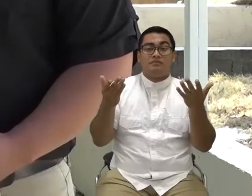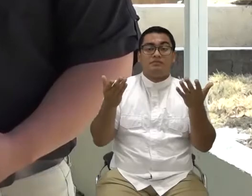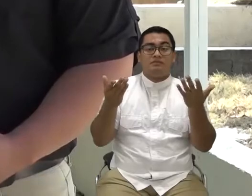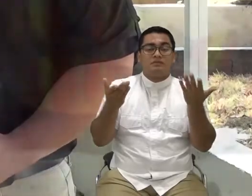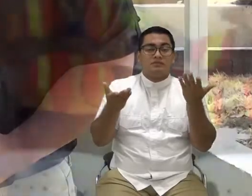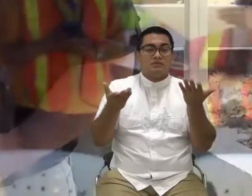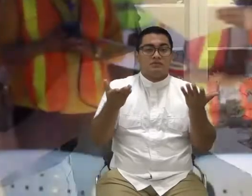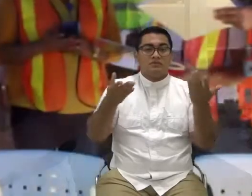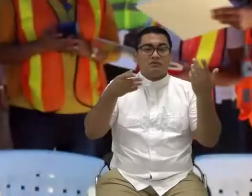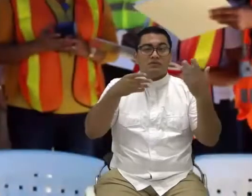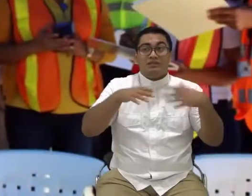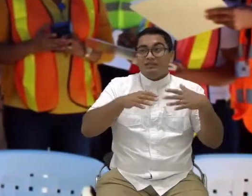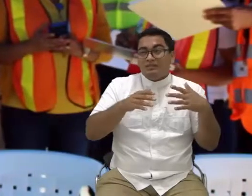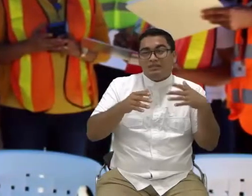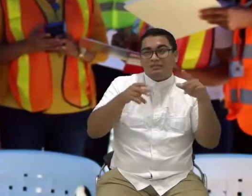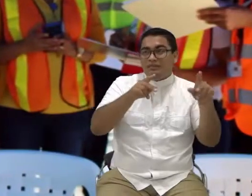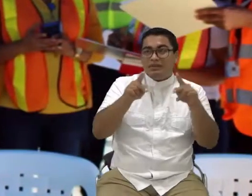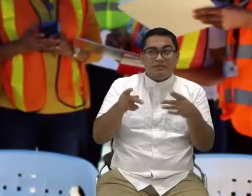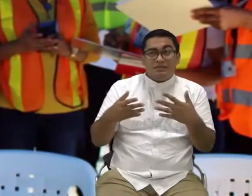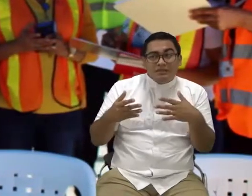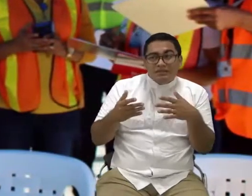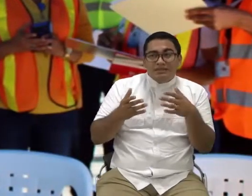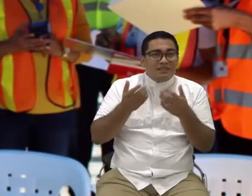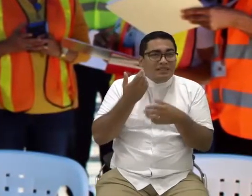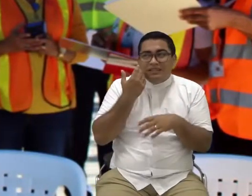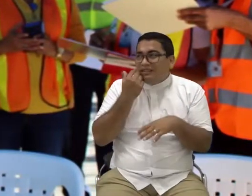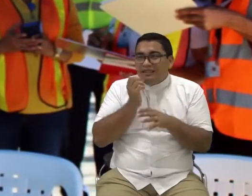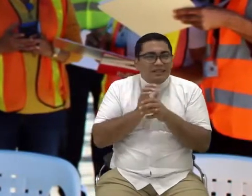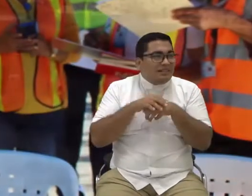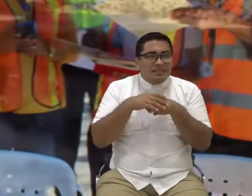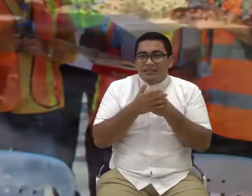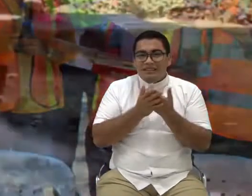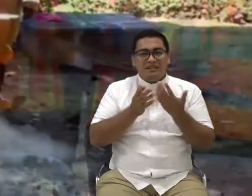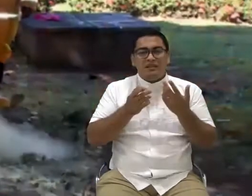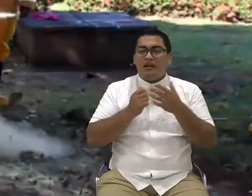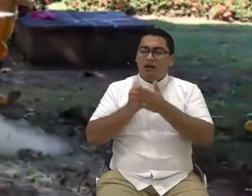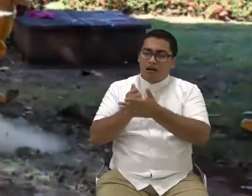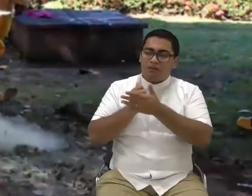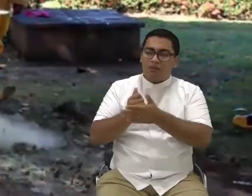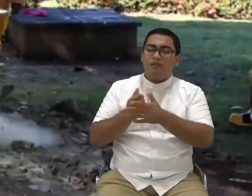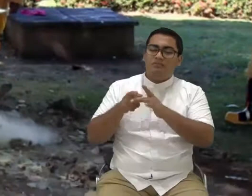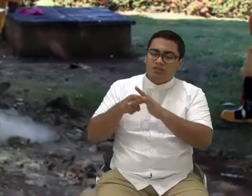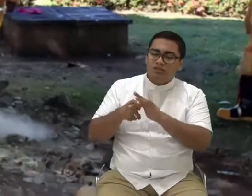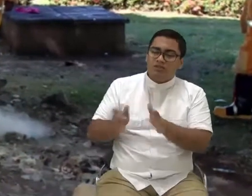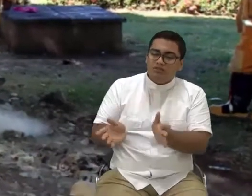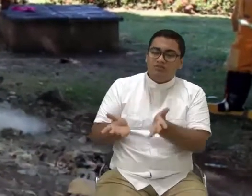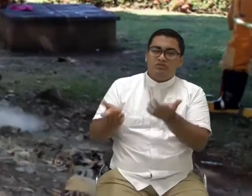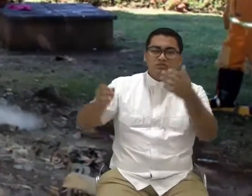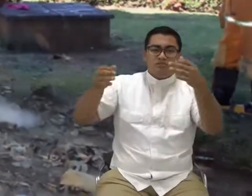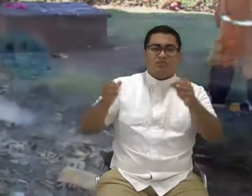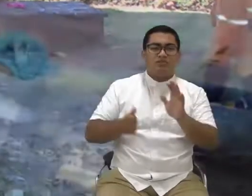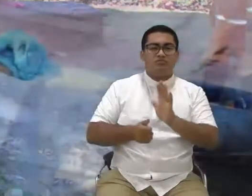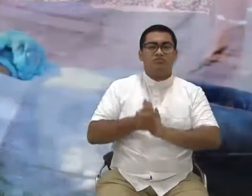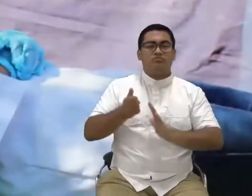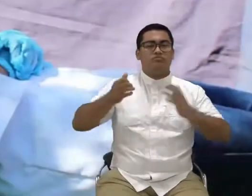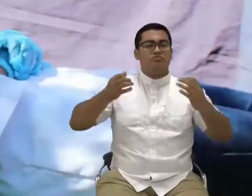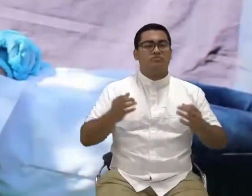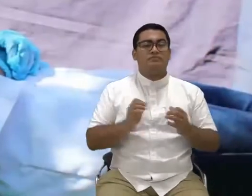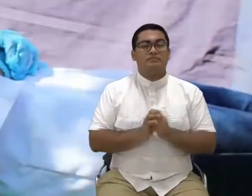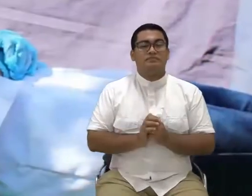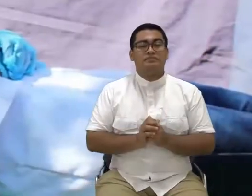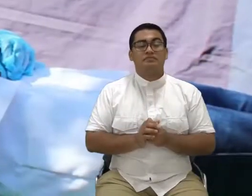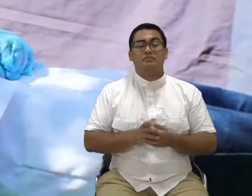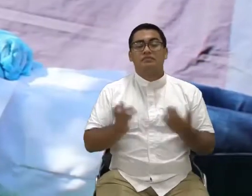estaban afectadas, ya sea por nervios, por afectaciones sociales, por afectaciones psicológicas, ante esta